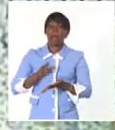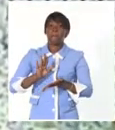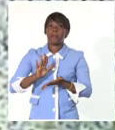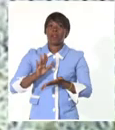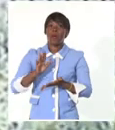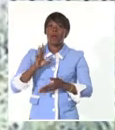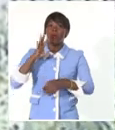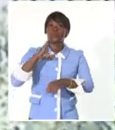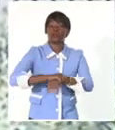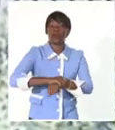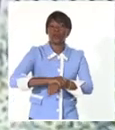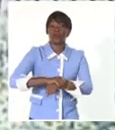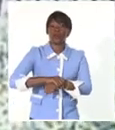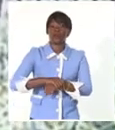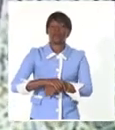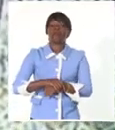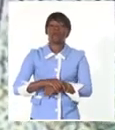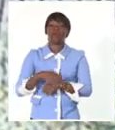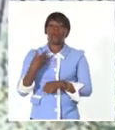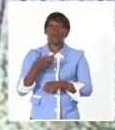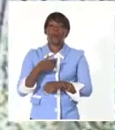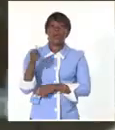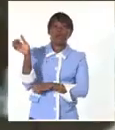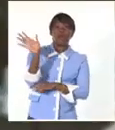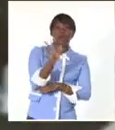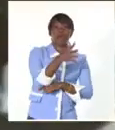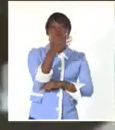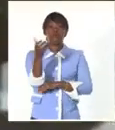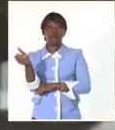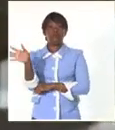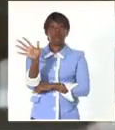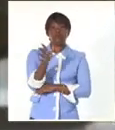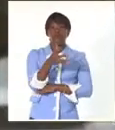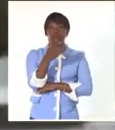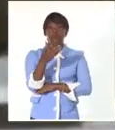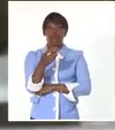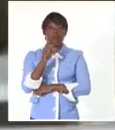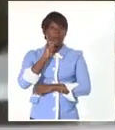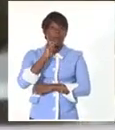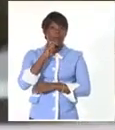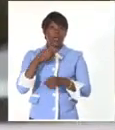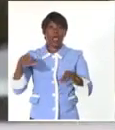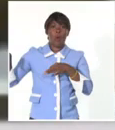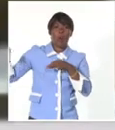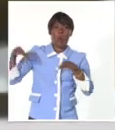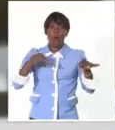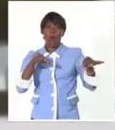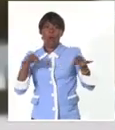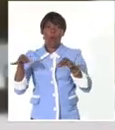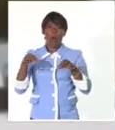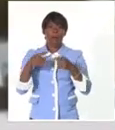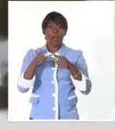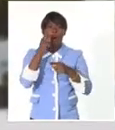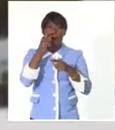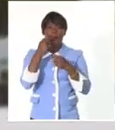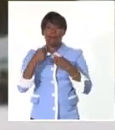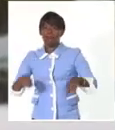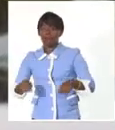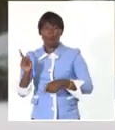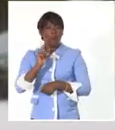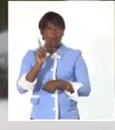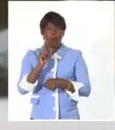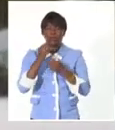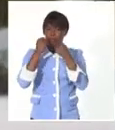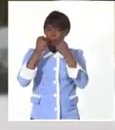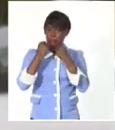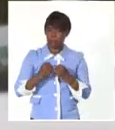exhibió. O sea, que él sabía la complicidad, él sabía la impunidad con que podía actuar, porque no escapó, no huyó del hecho, del lugar del hecho,